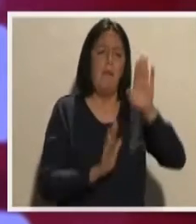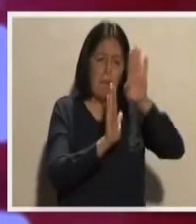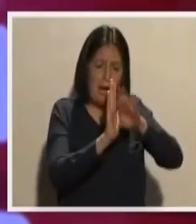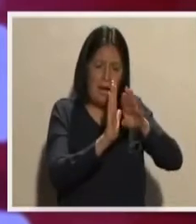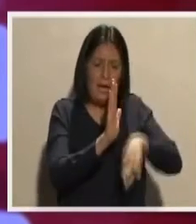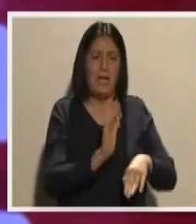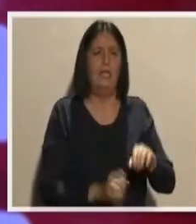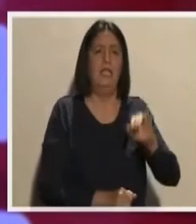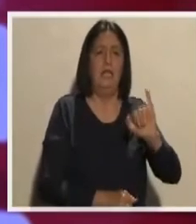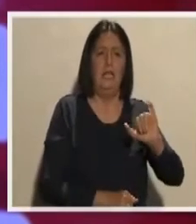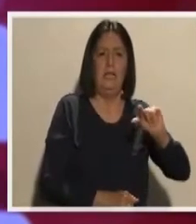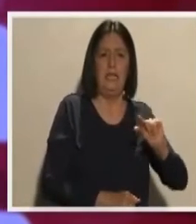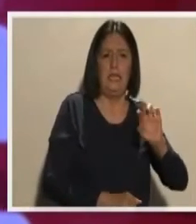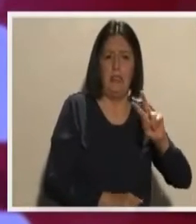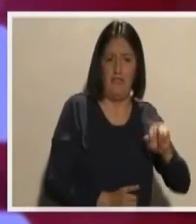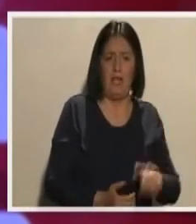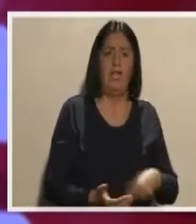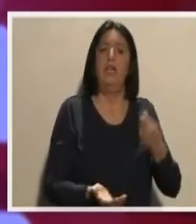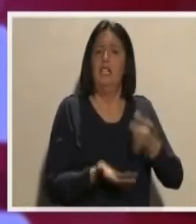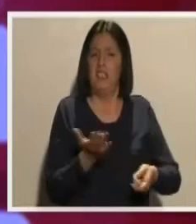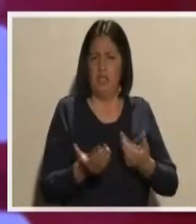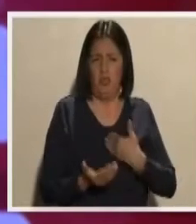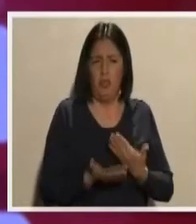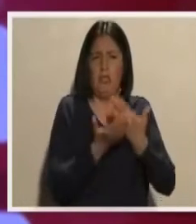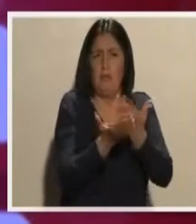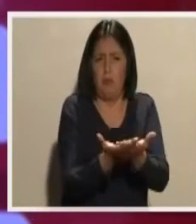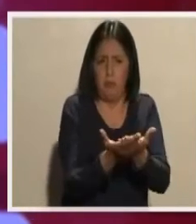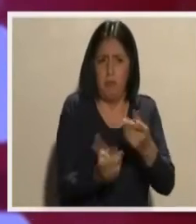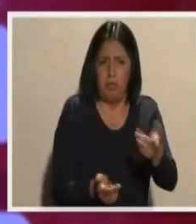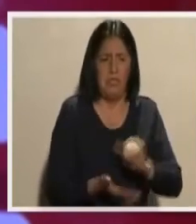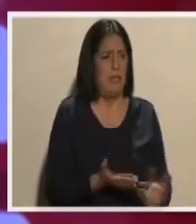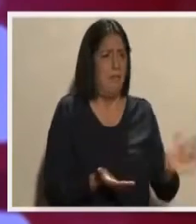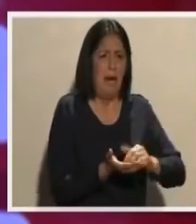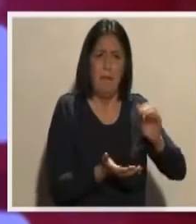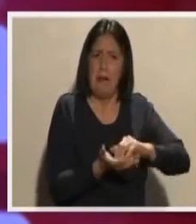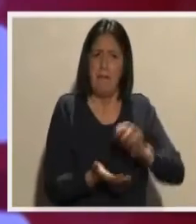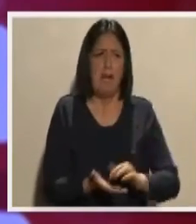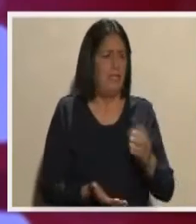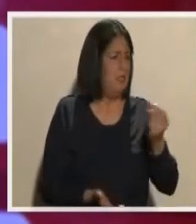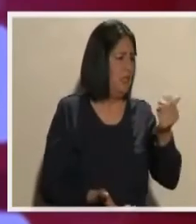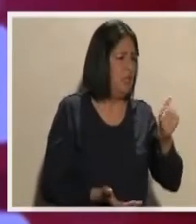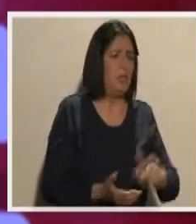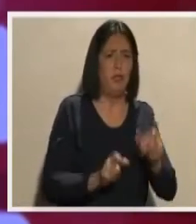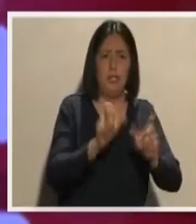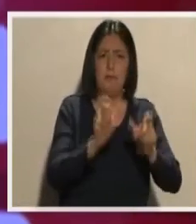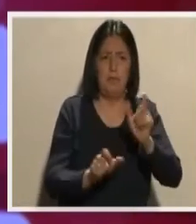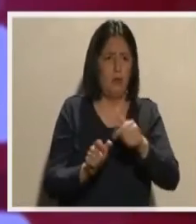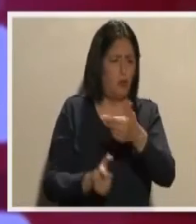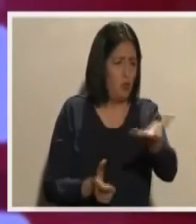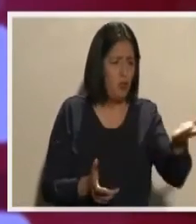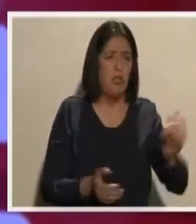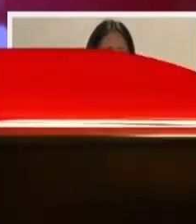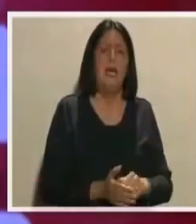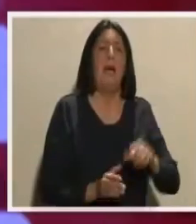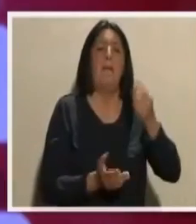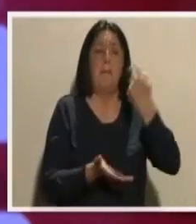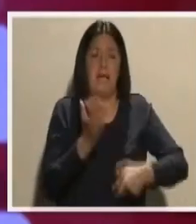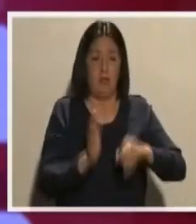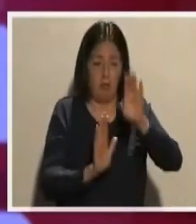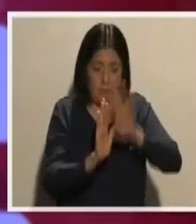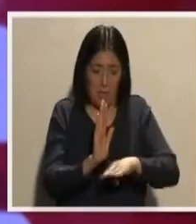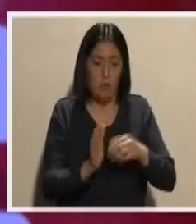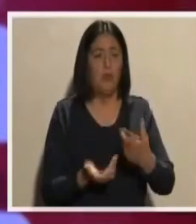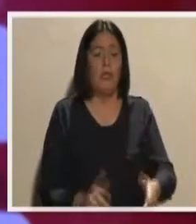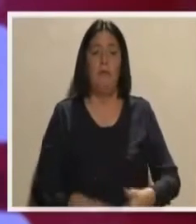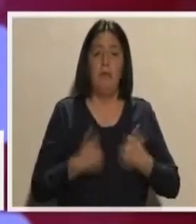el IGB, que es nuestra propuesta, que le daría más plata en los bolsillos a los ciudadanos, abarataría el costo de